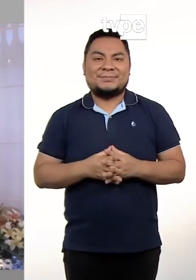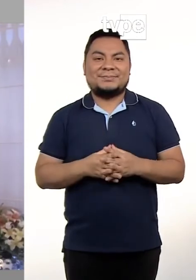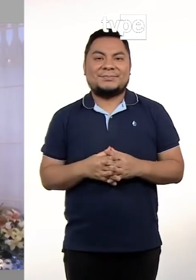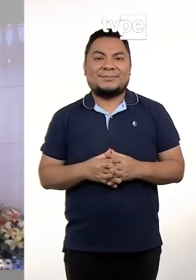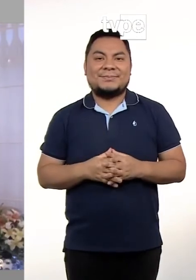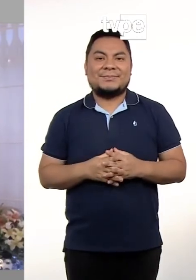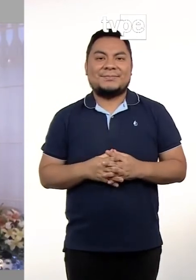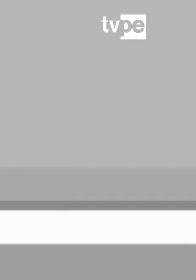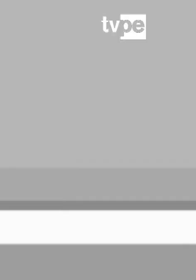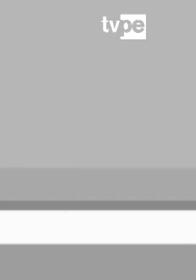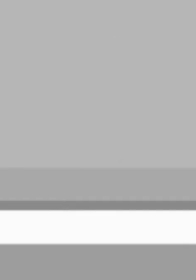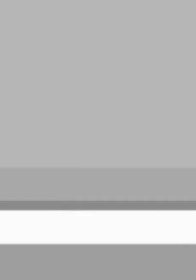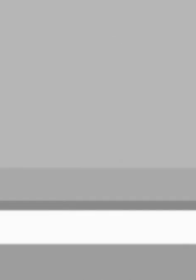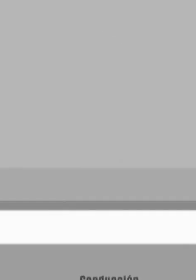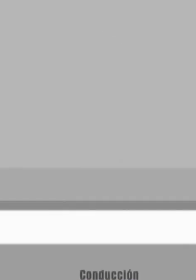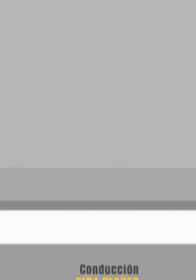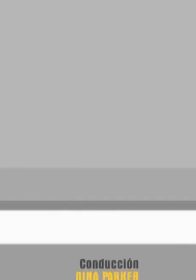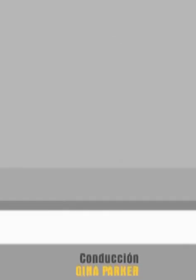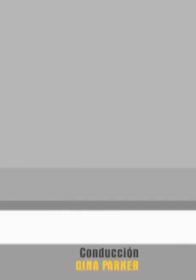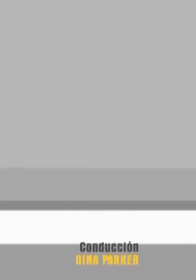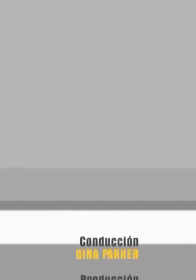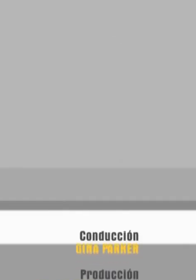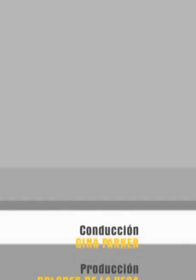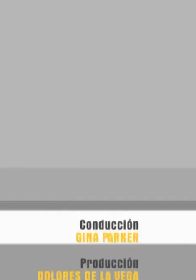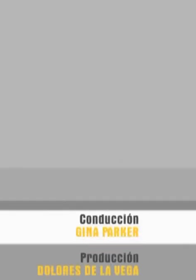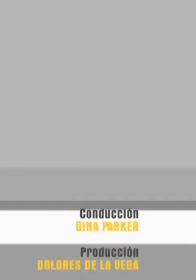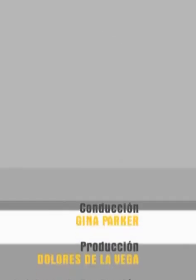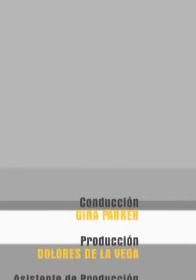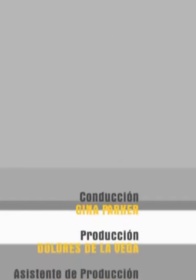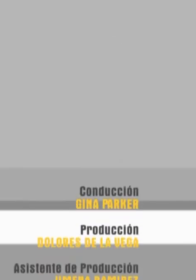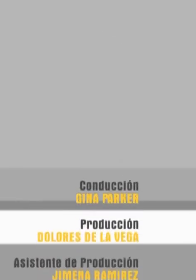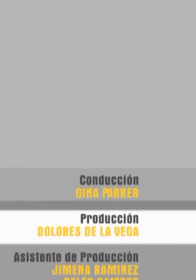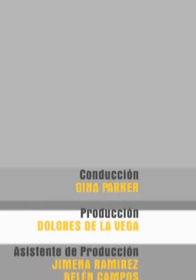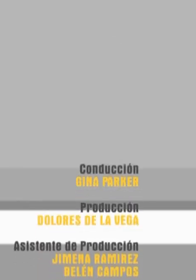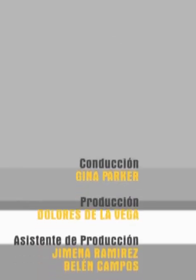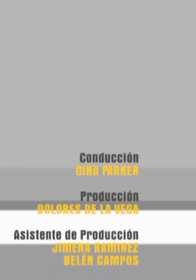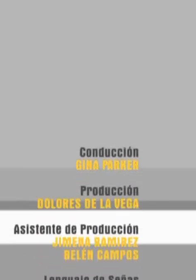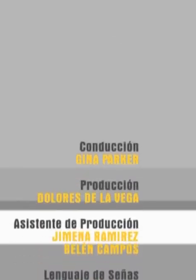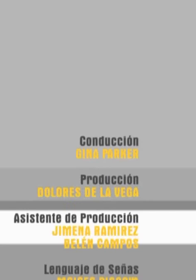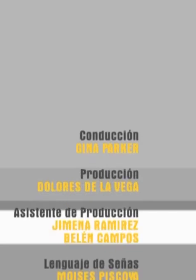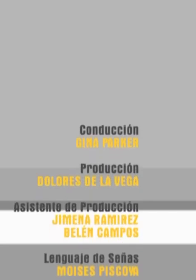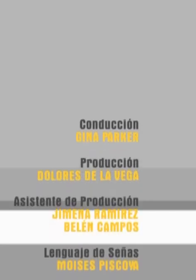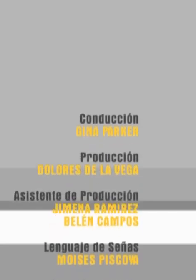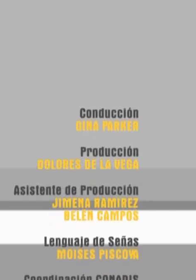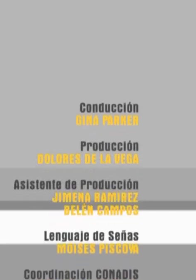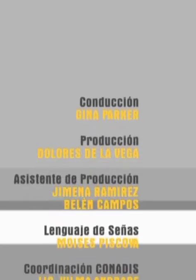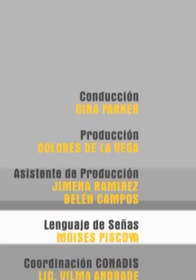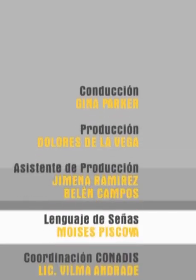Somos todos.